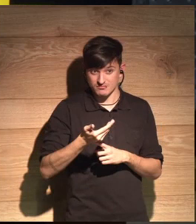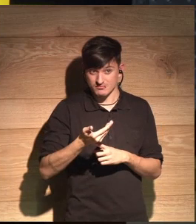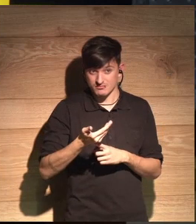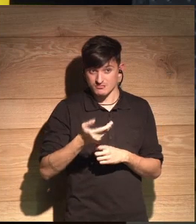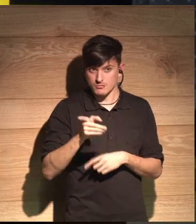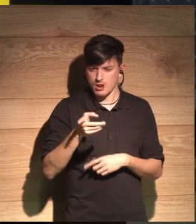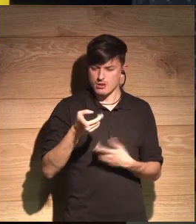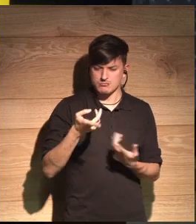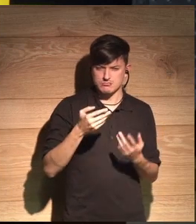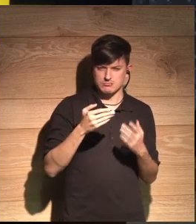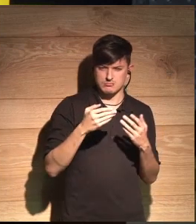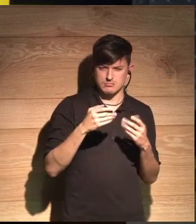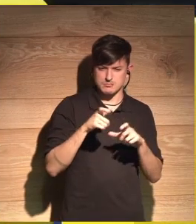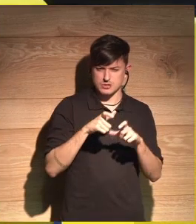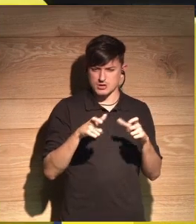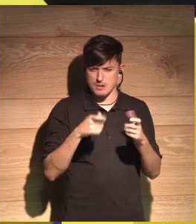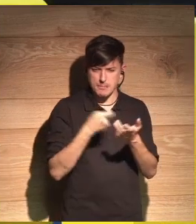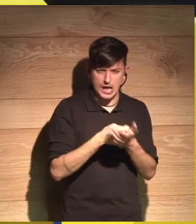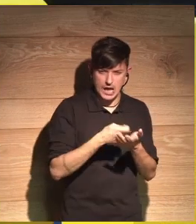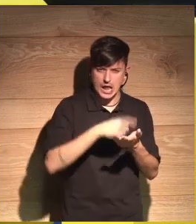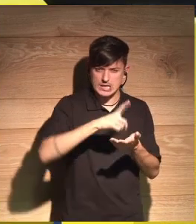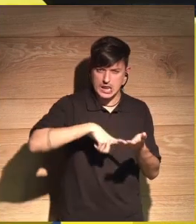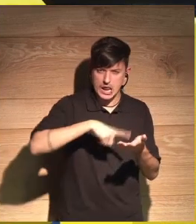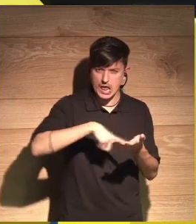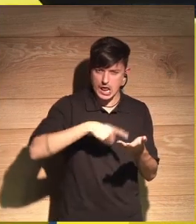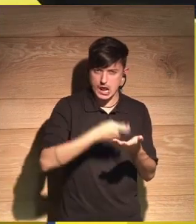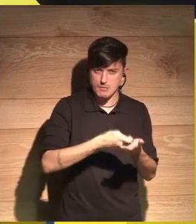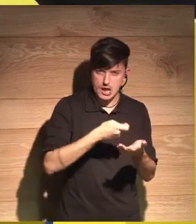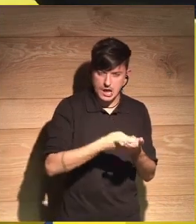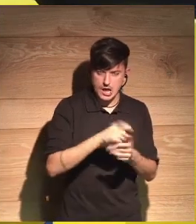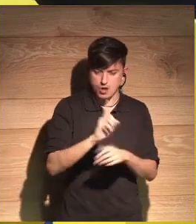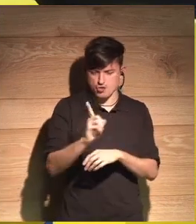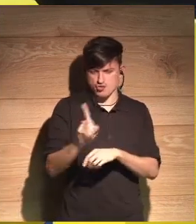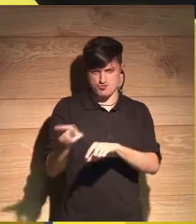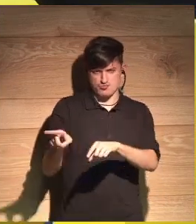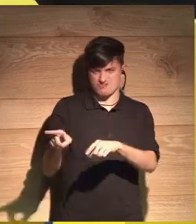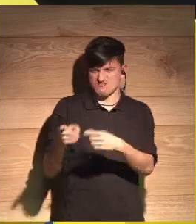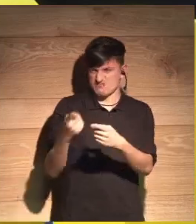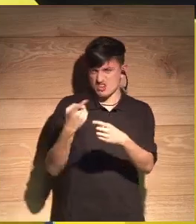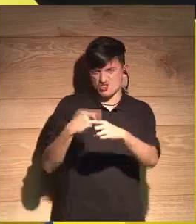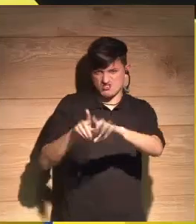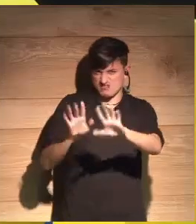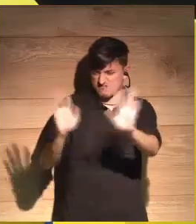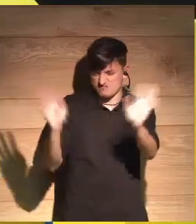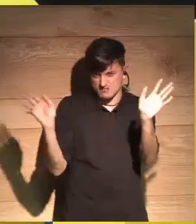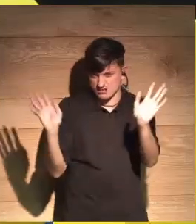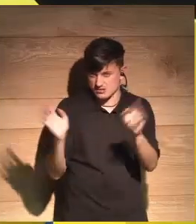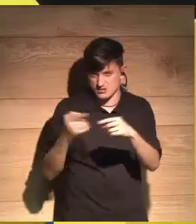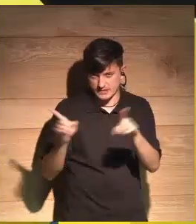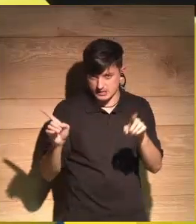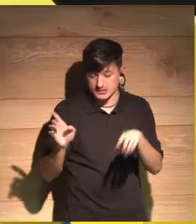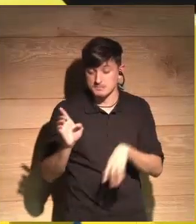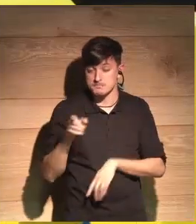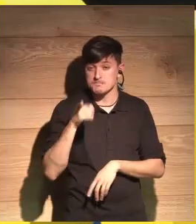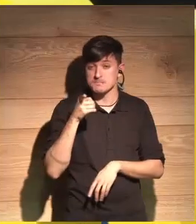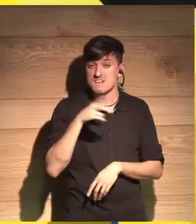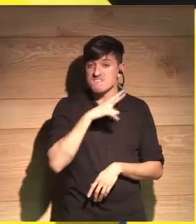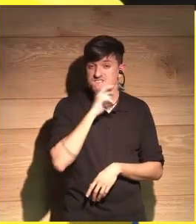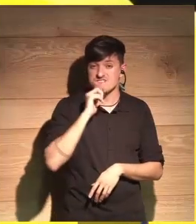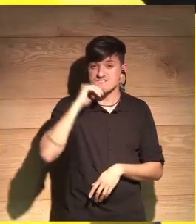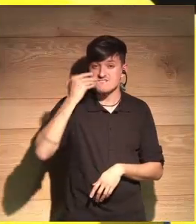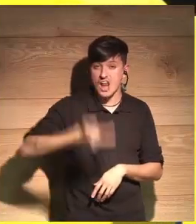vivienda donde gente pagan alquileres eso es una cosita y que entra no es la